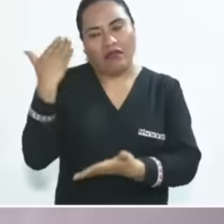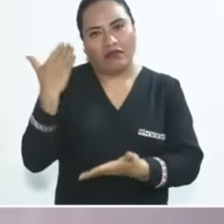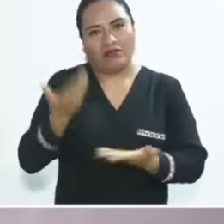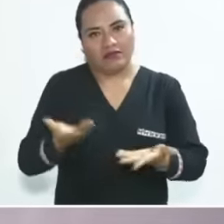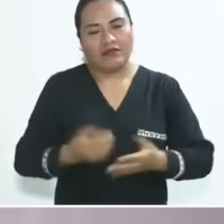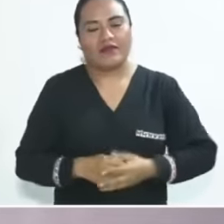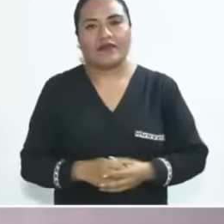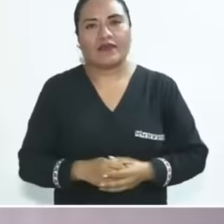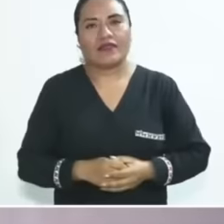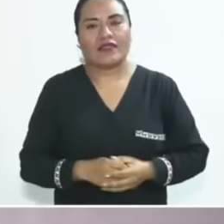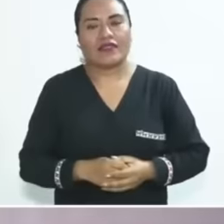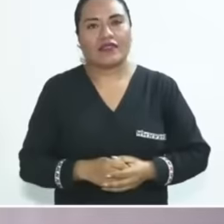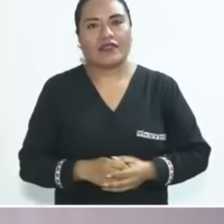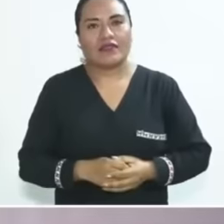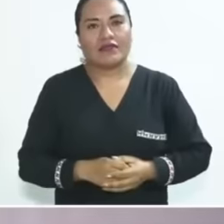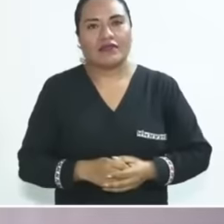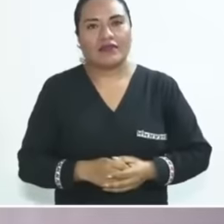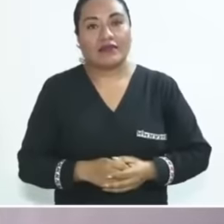Es cosa